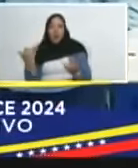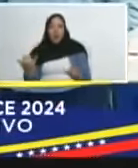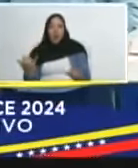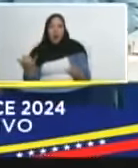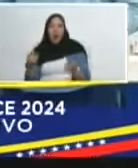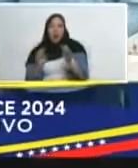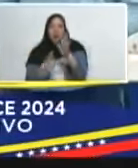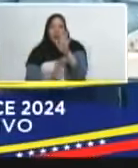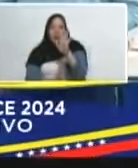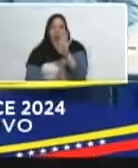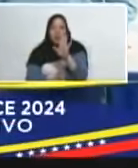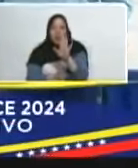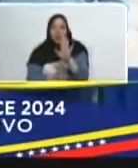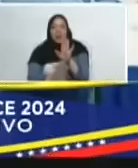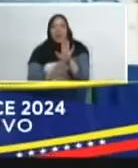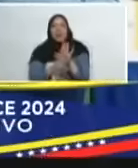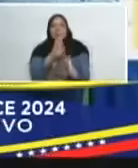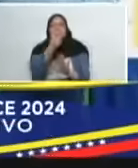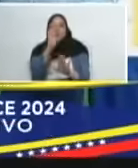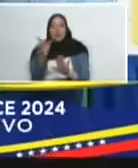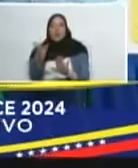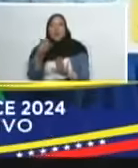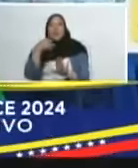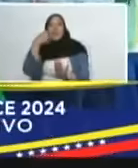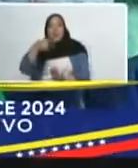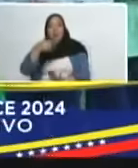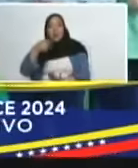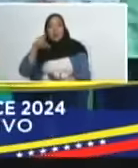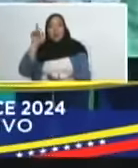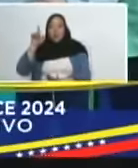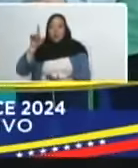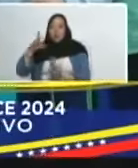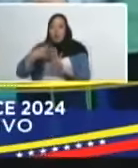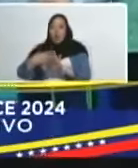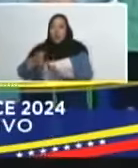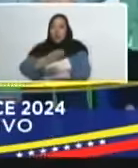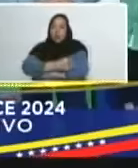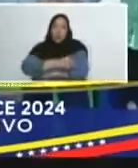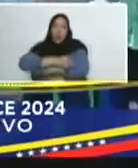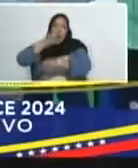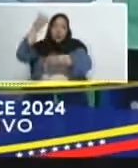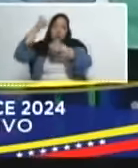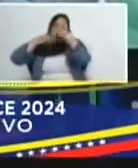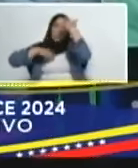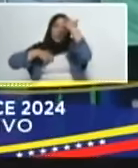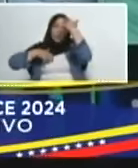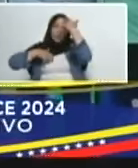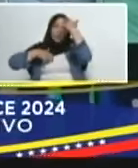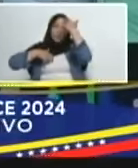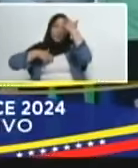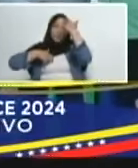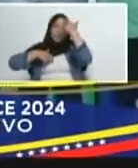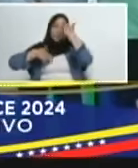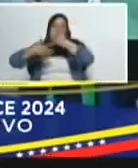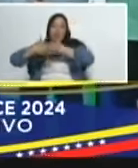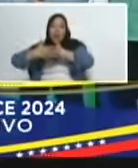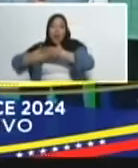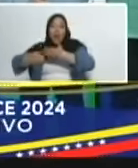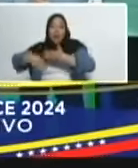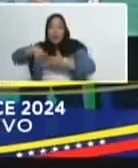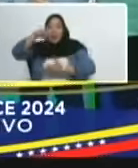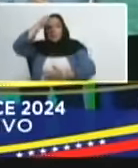creció bajo la pedagogía y el ejemplo del comandante Hugo Chávez. Aprendimos la